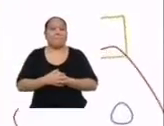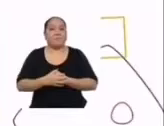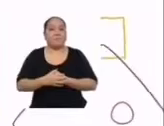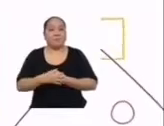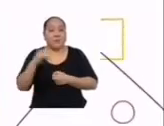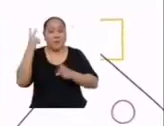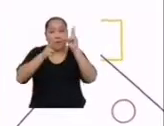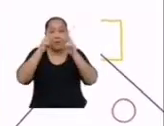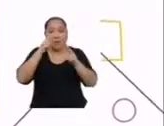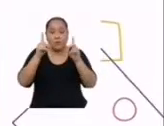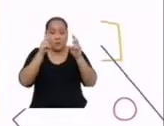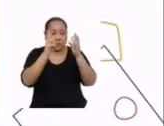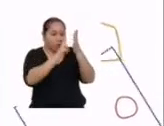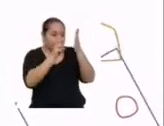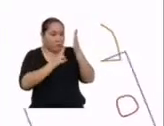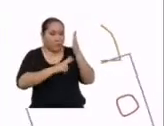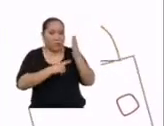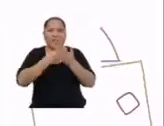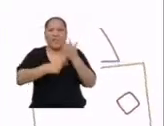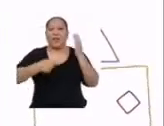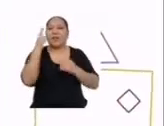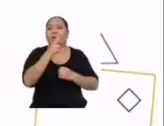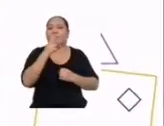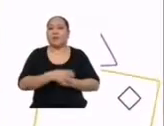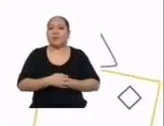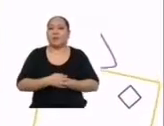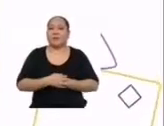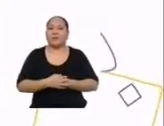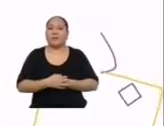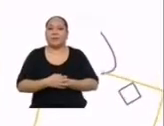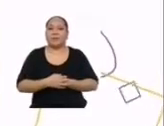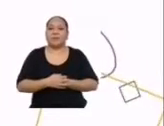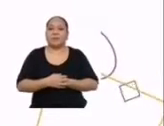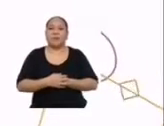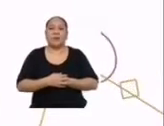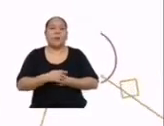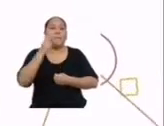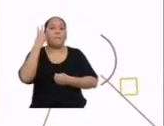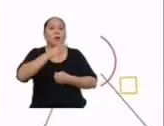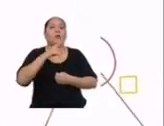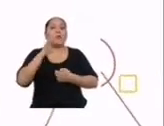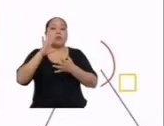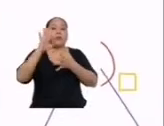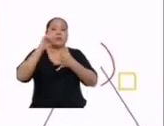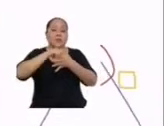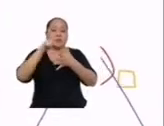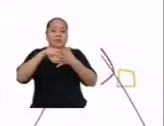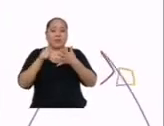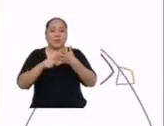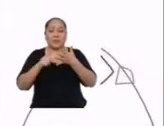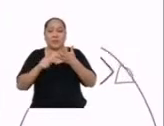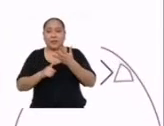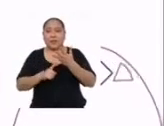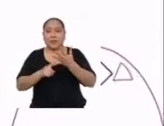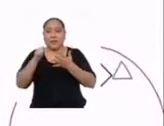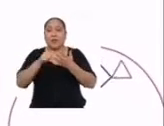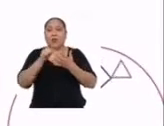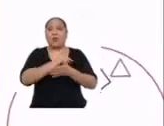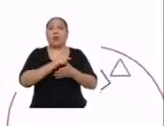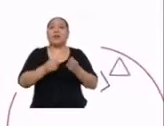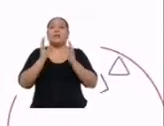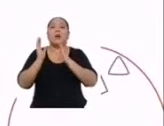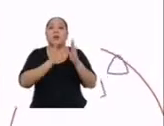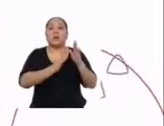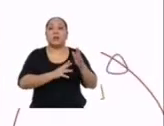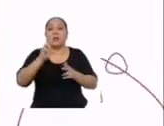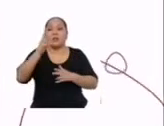en el texto, ¿qué es lo que ves? Veo 5 párrafos y esos párrafos están organizados en 3